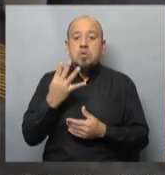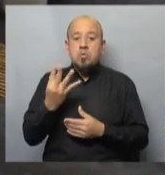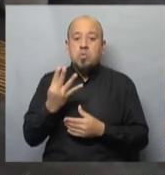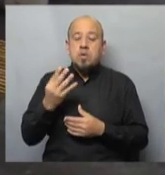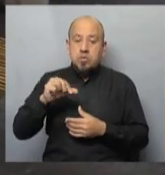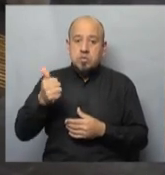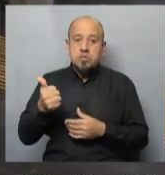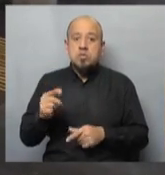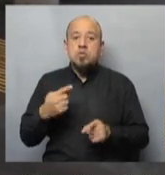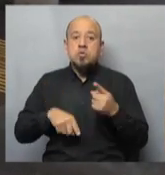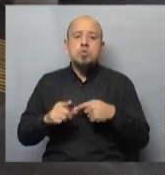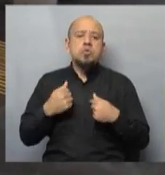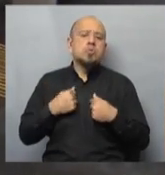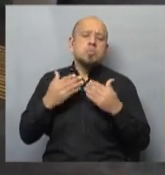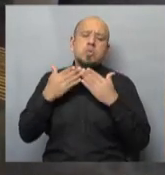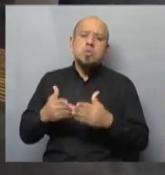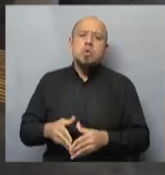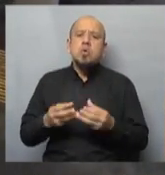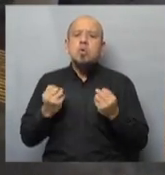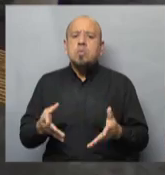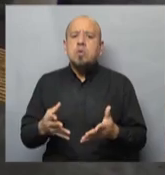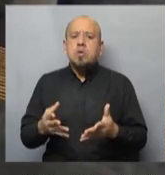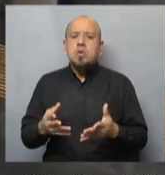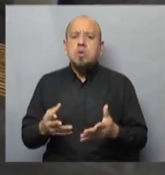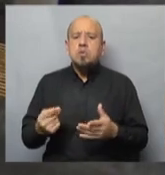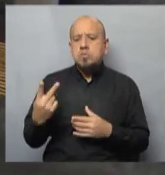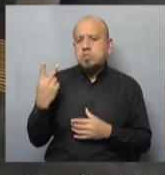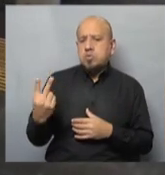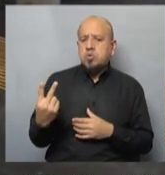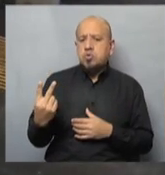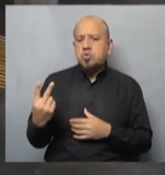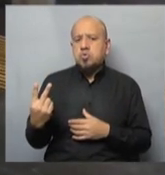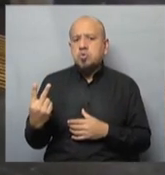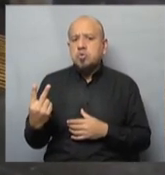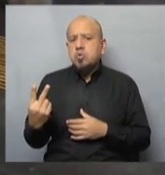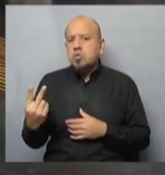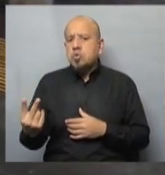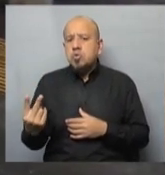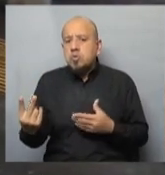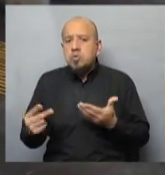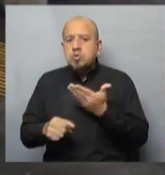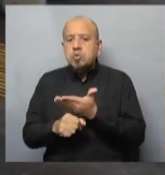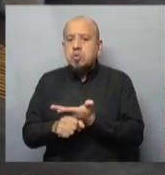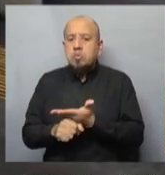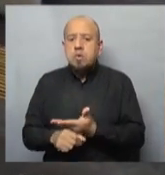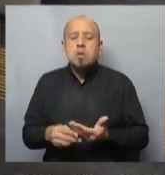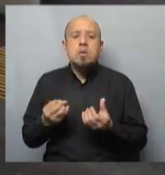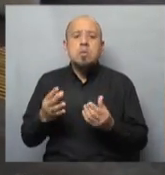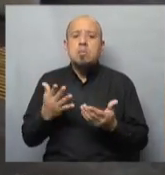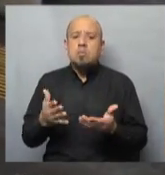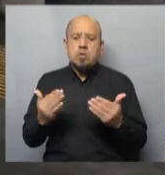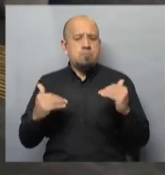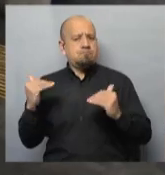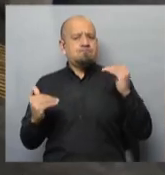clasificatorio. Entonces, yo pregunto, ¿por qué si a una de las dos jugadoras no se le está pidiendo el mismo requisito que las demás? ¿Por qué hacen esa